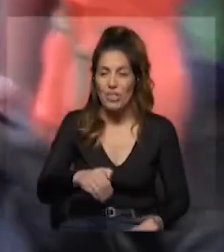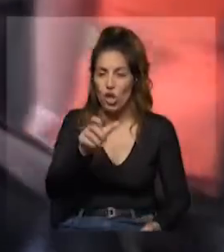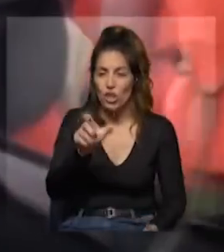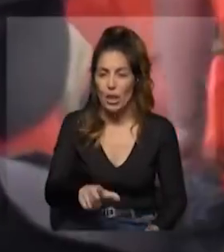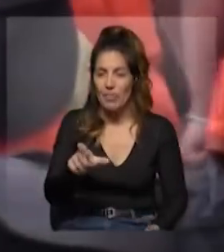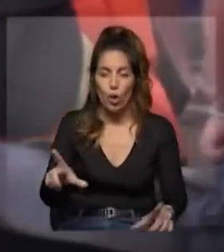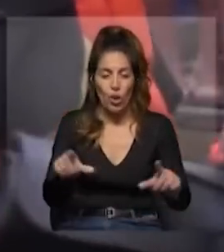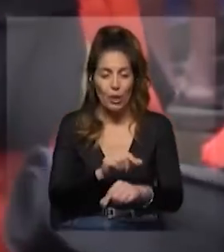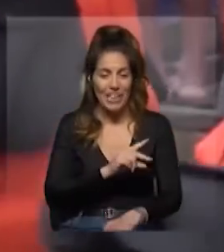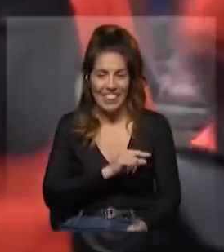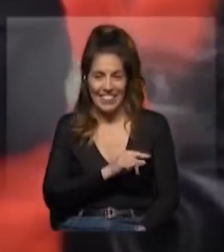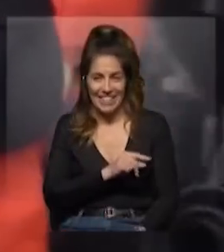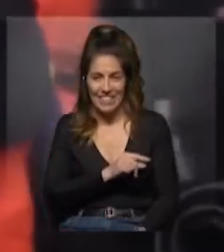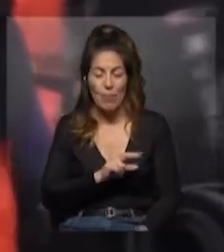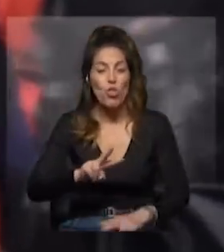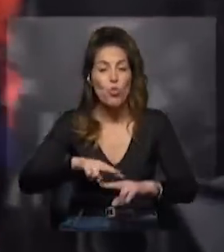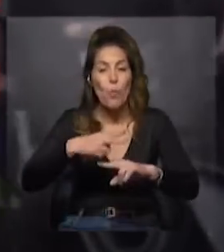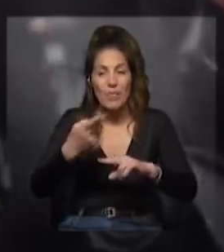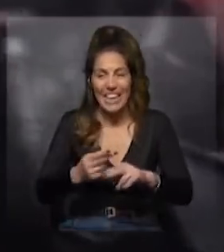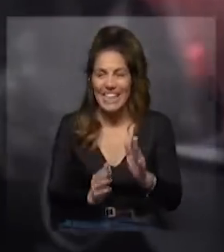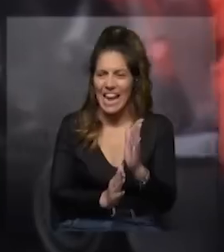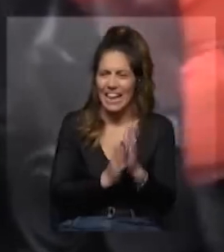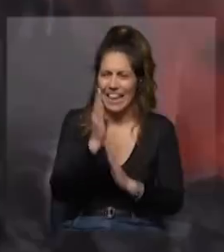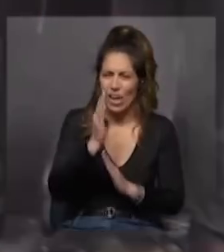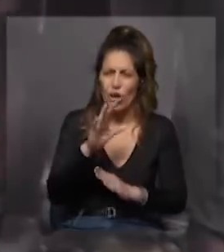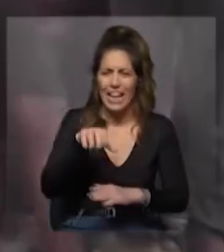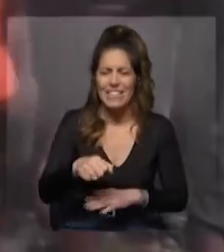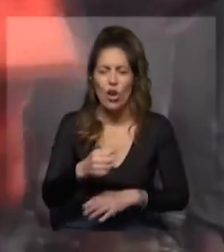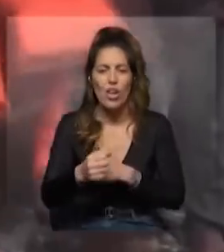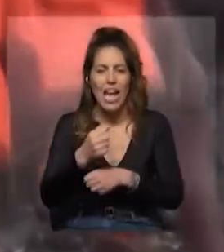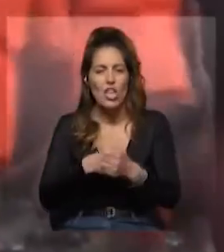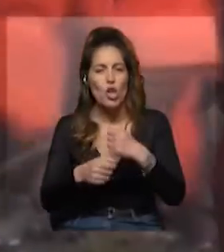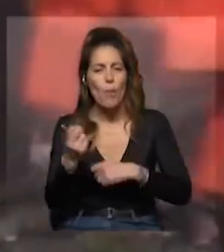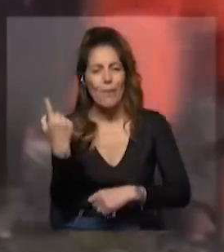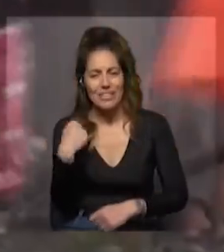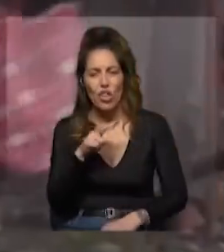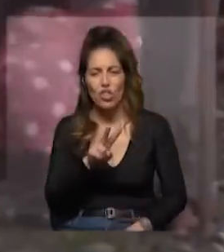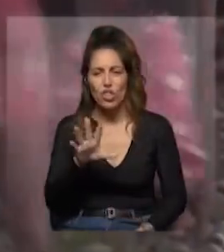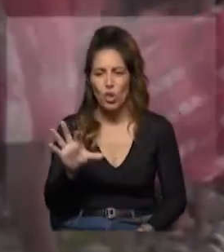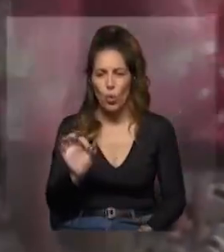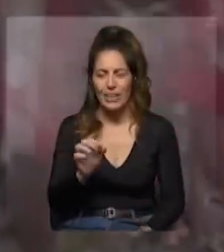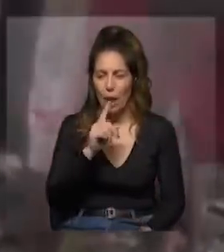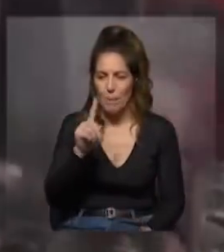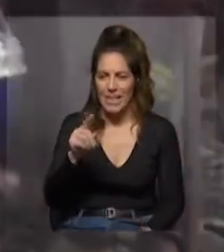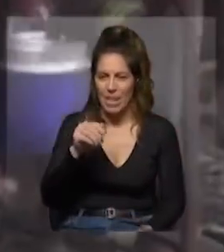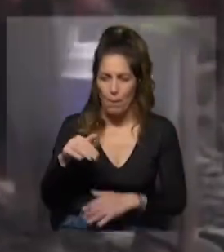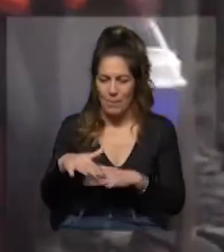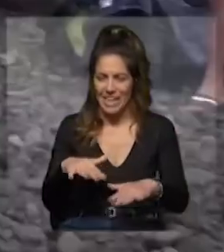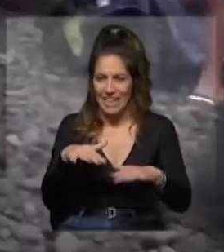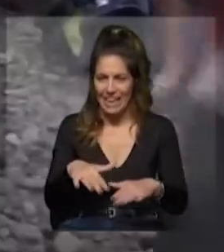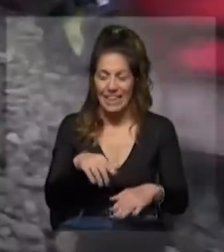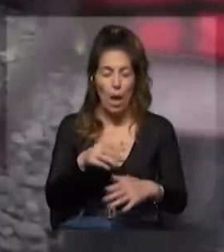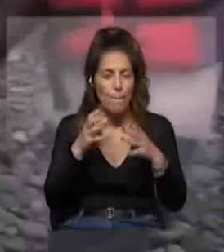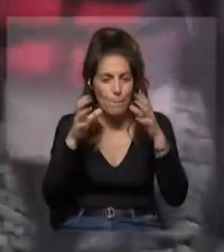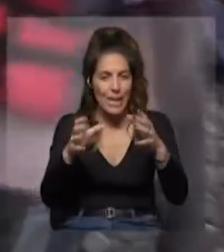cuando termine diciembre lo que duplicaría el récord alcanzado el año pasado con el paso de 250,000 migrantes este